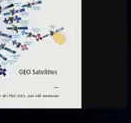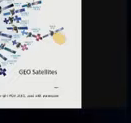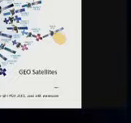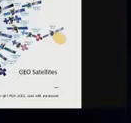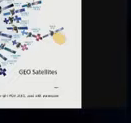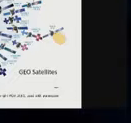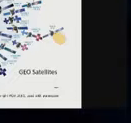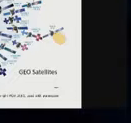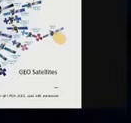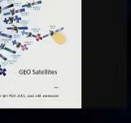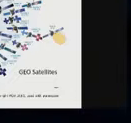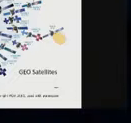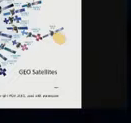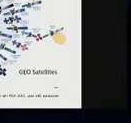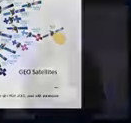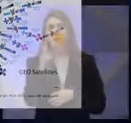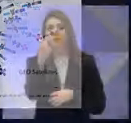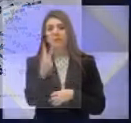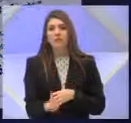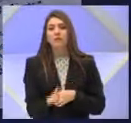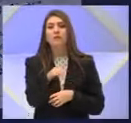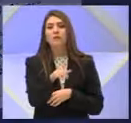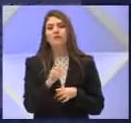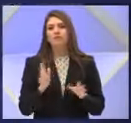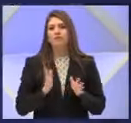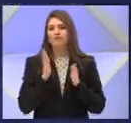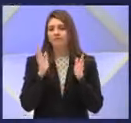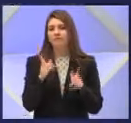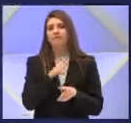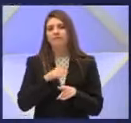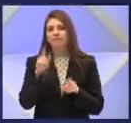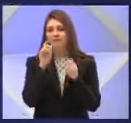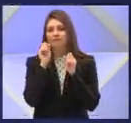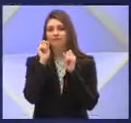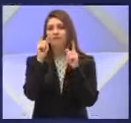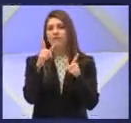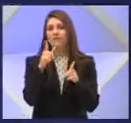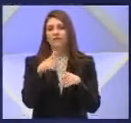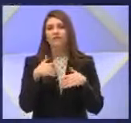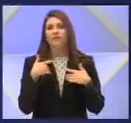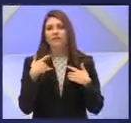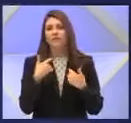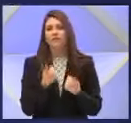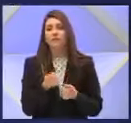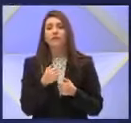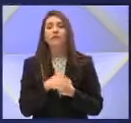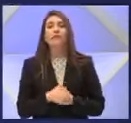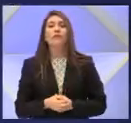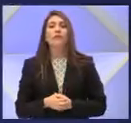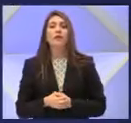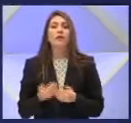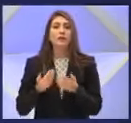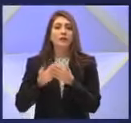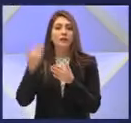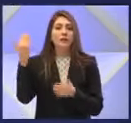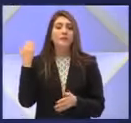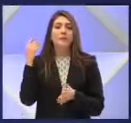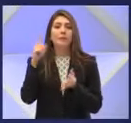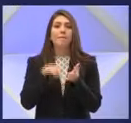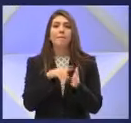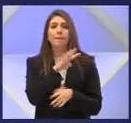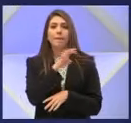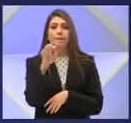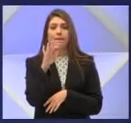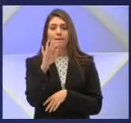qué verdad verdaderamente sorprende y de 1957 el